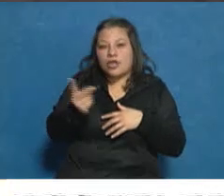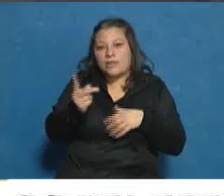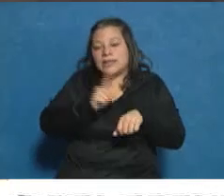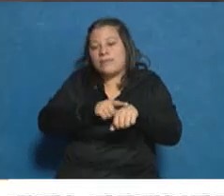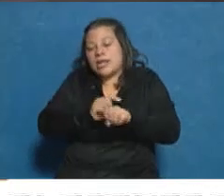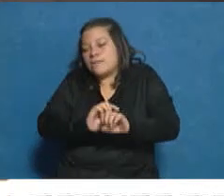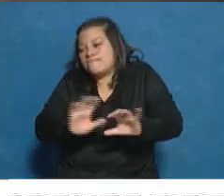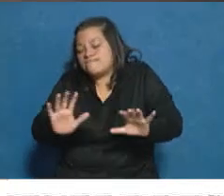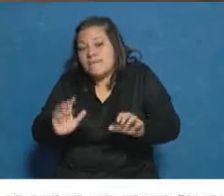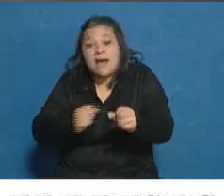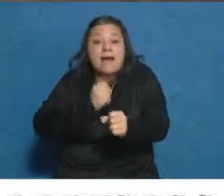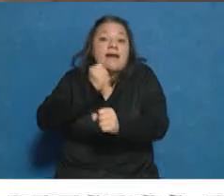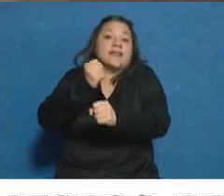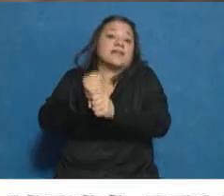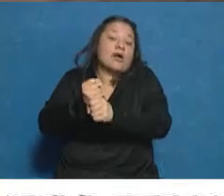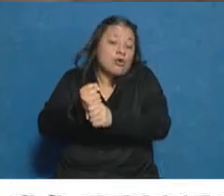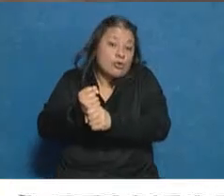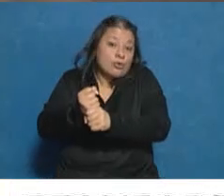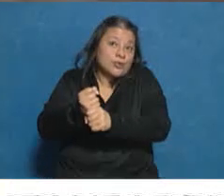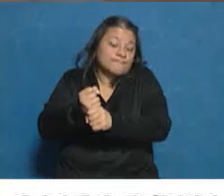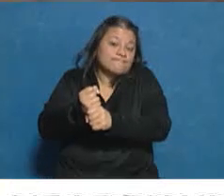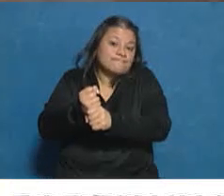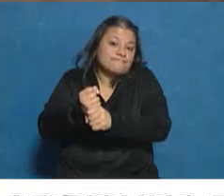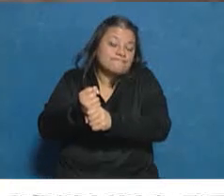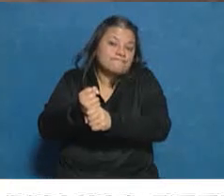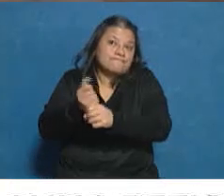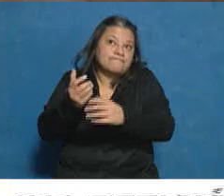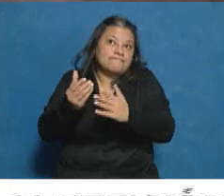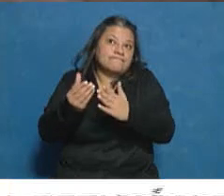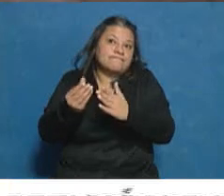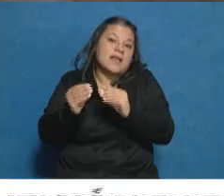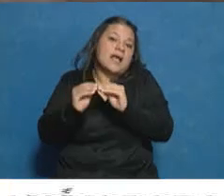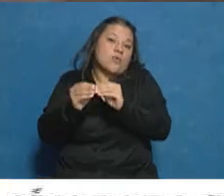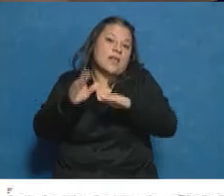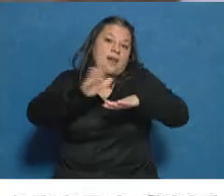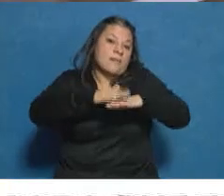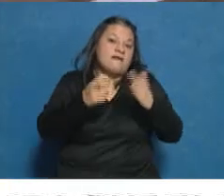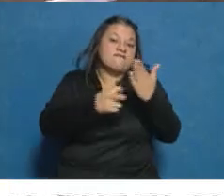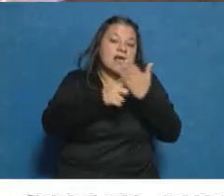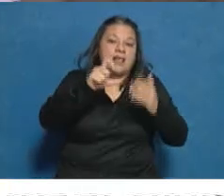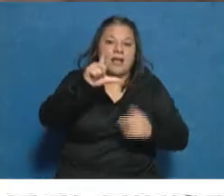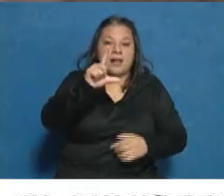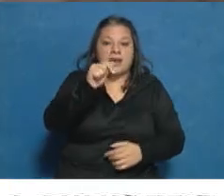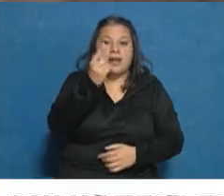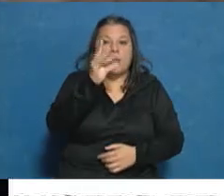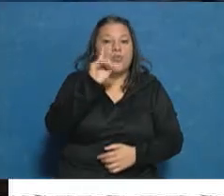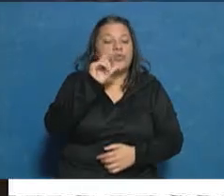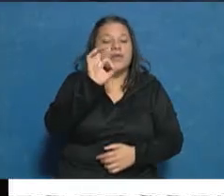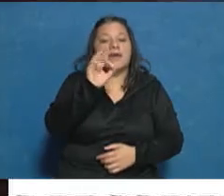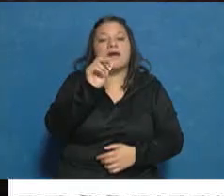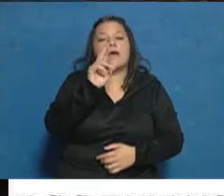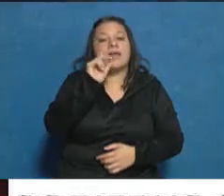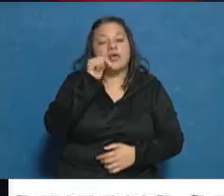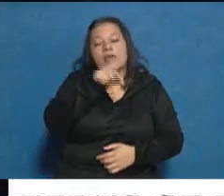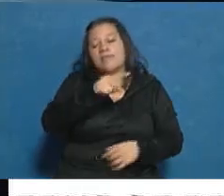mal momento, y hasta el momento queda entonces la causa en manos de la fiscal Claudia Ríos. Bien,